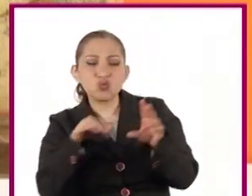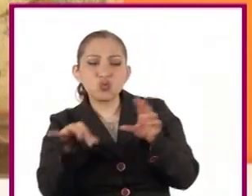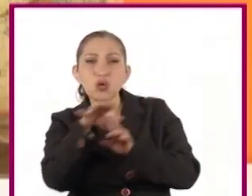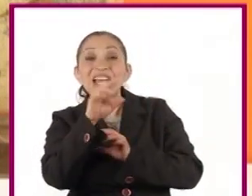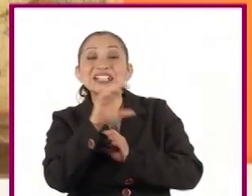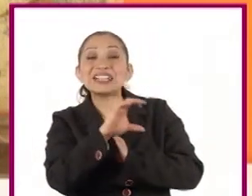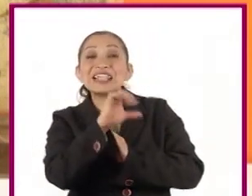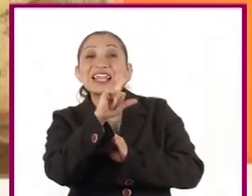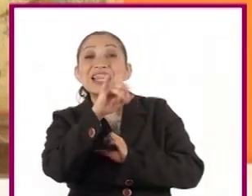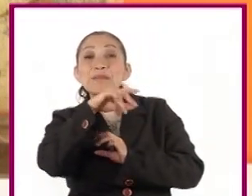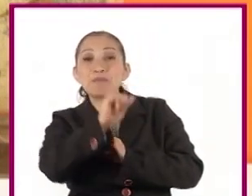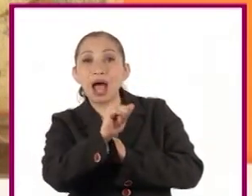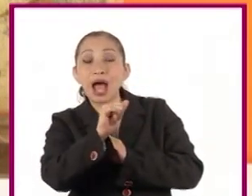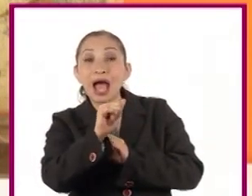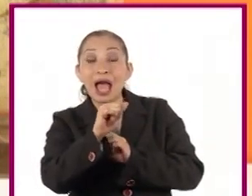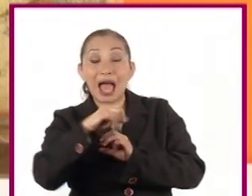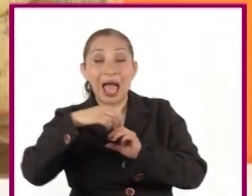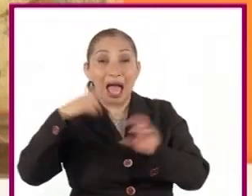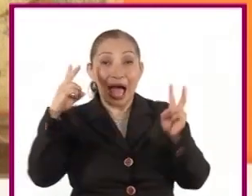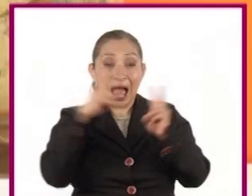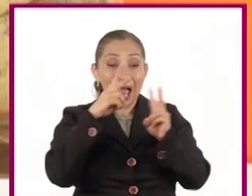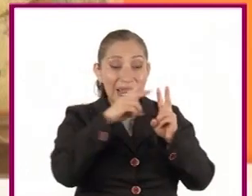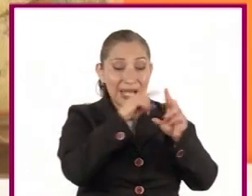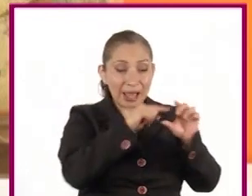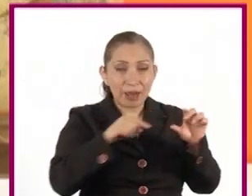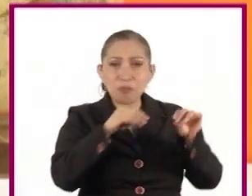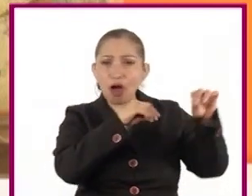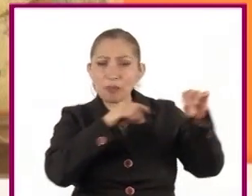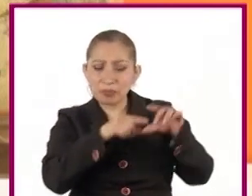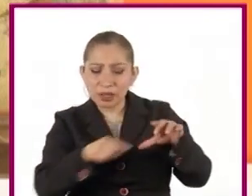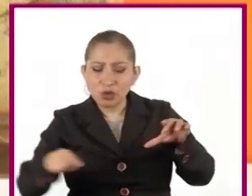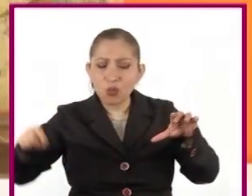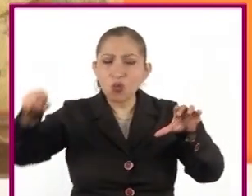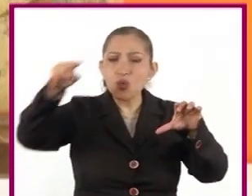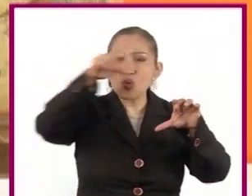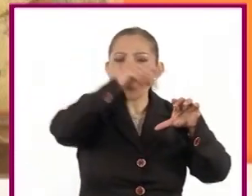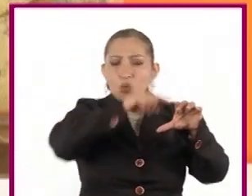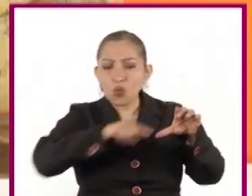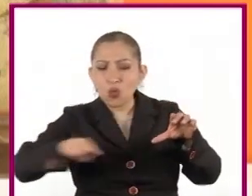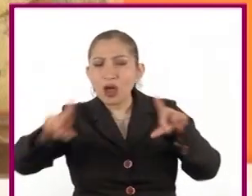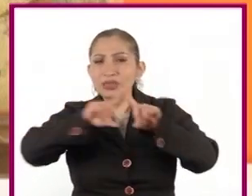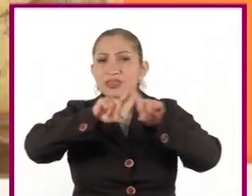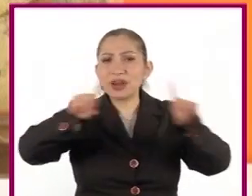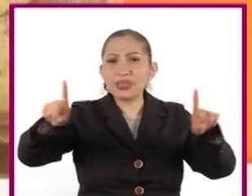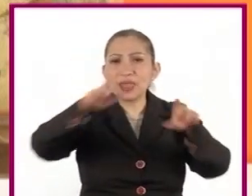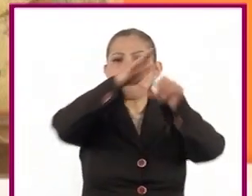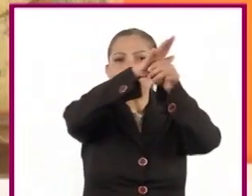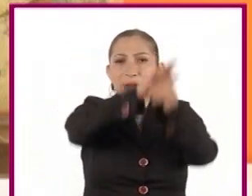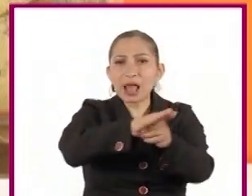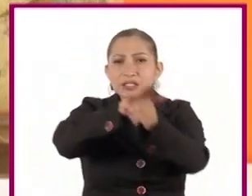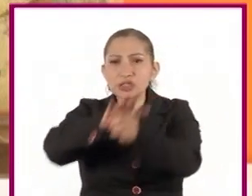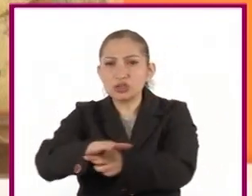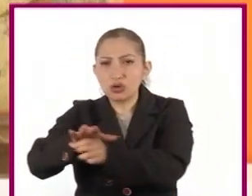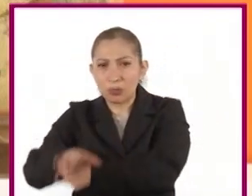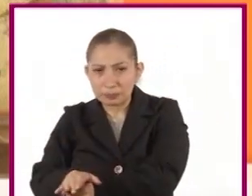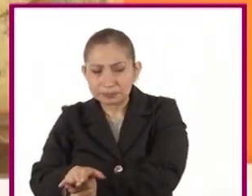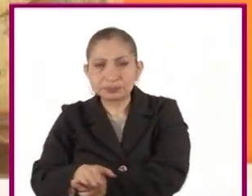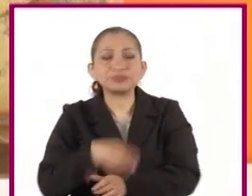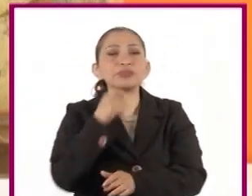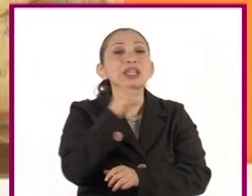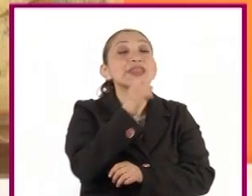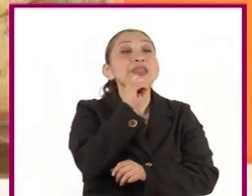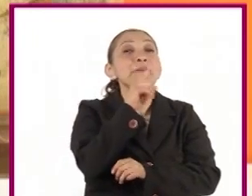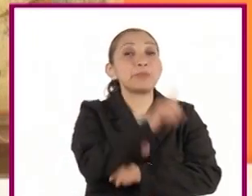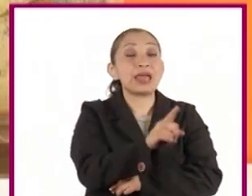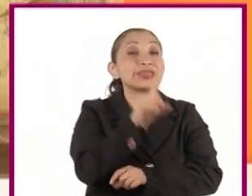clima. Las masas de aire están en continuo movimiento debido a las diferencias de presión, las cuales, a su